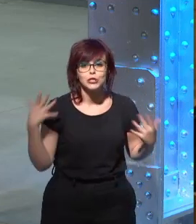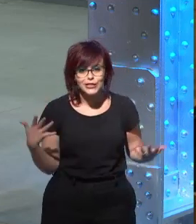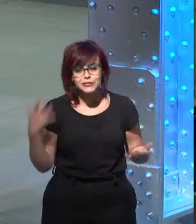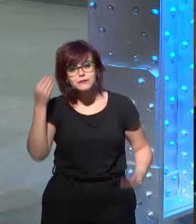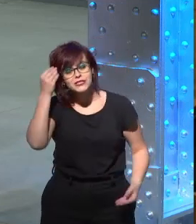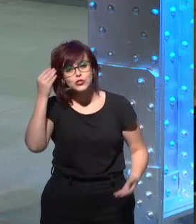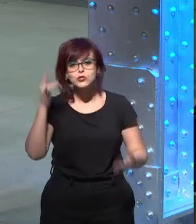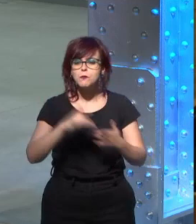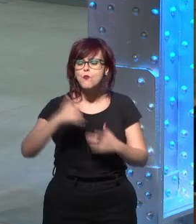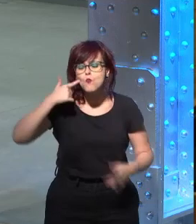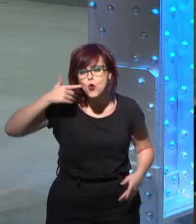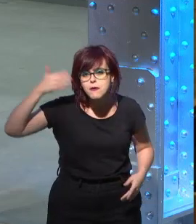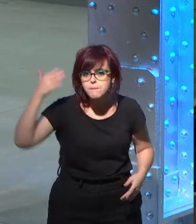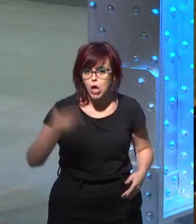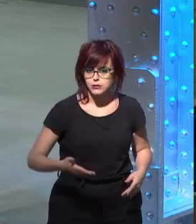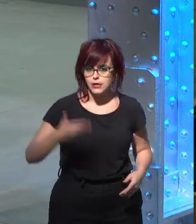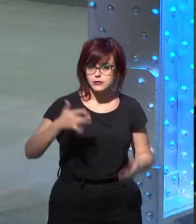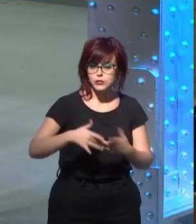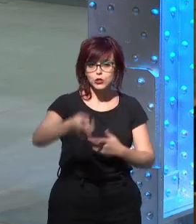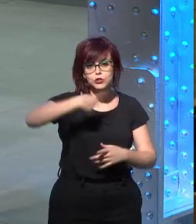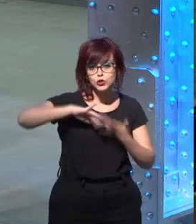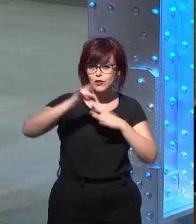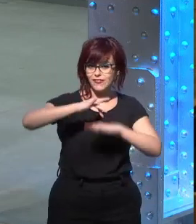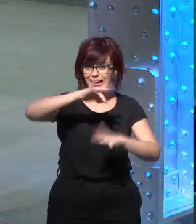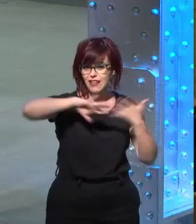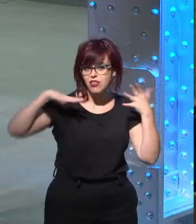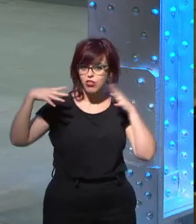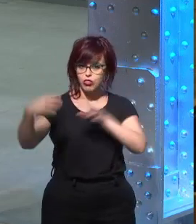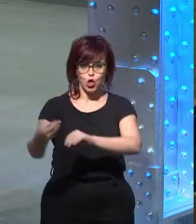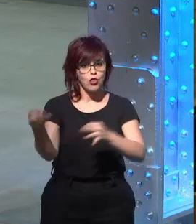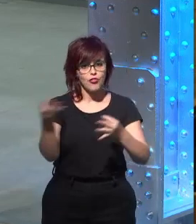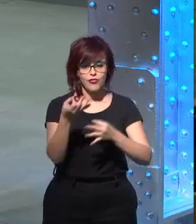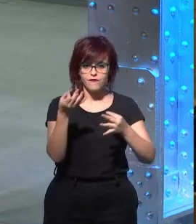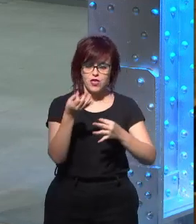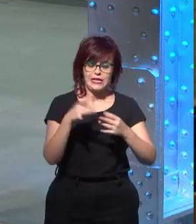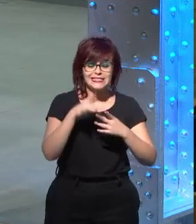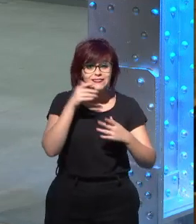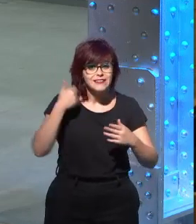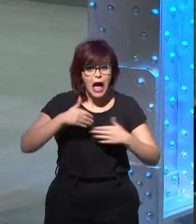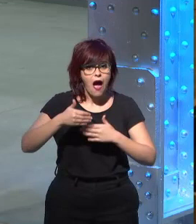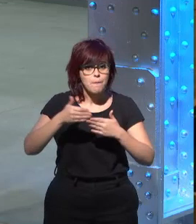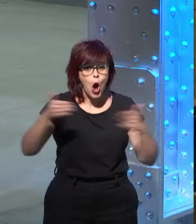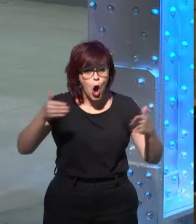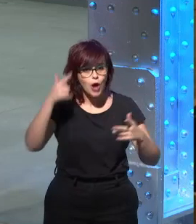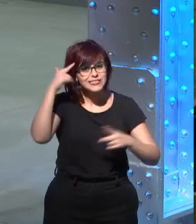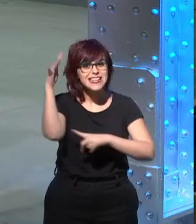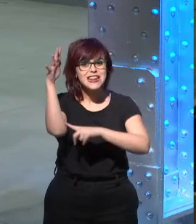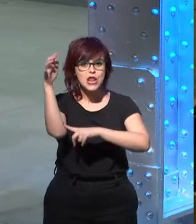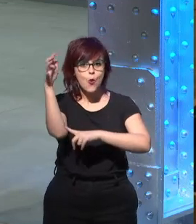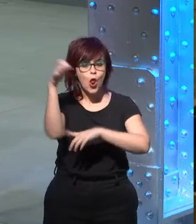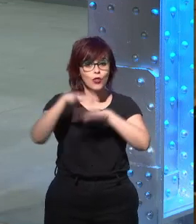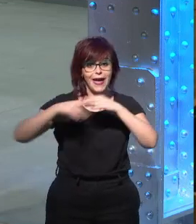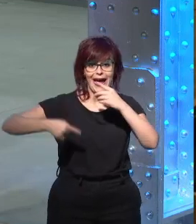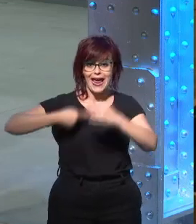creo que es súper importante que entendamos que la digitalización ya está en las neuronas de